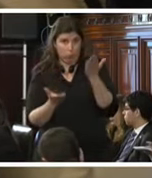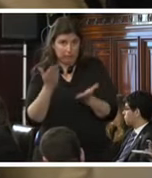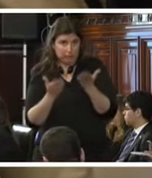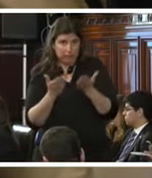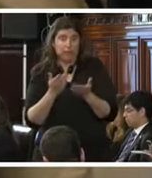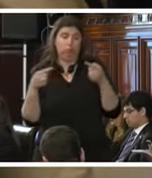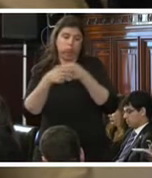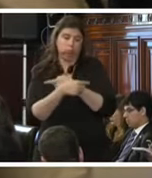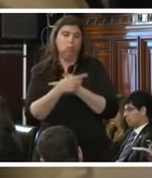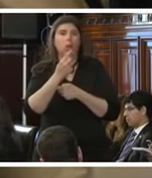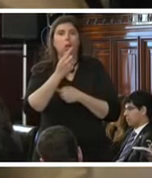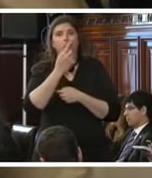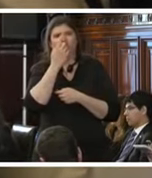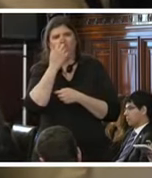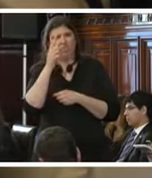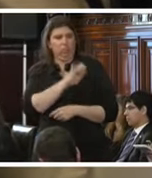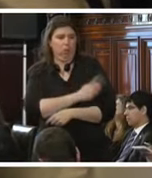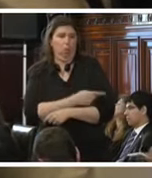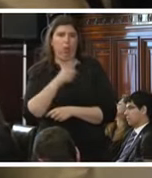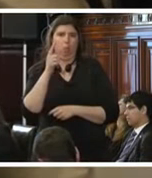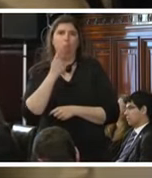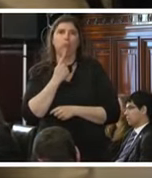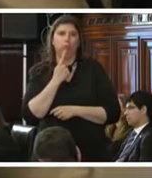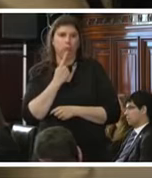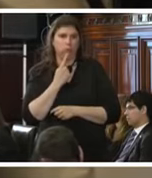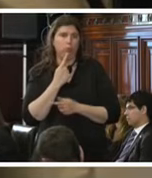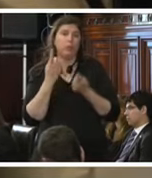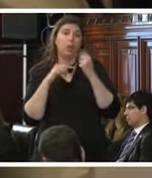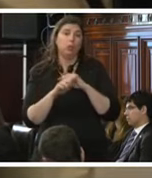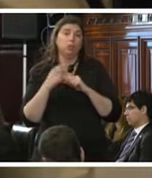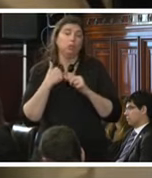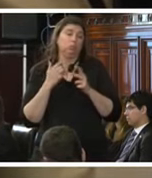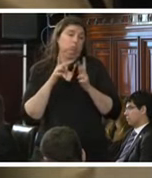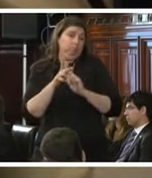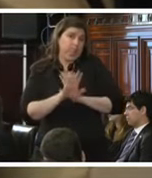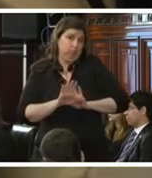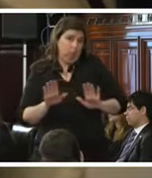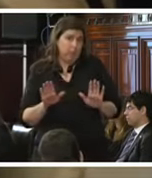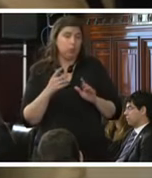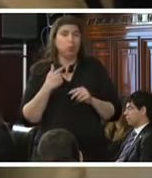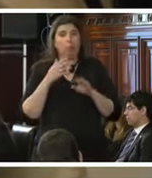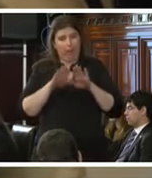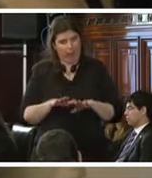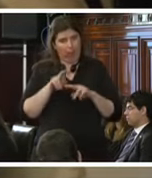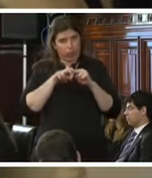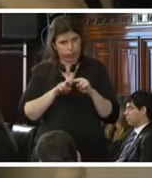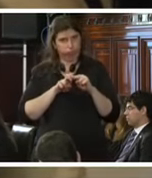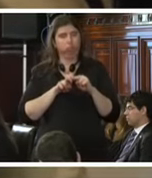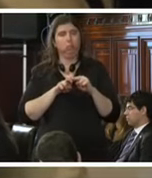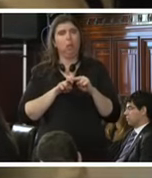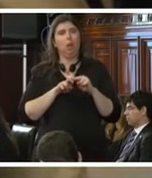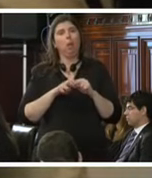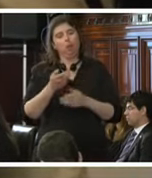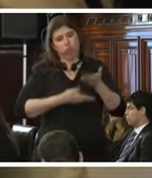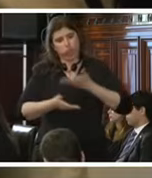contravinieron los intereses del poder político. Así es que, teniendo más cosas que decir, me quedo de todos modos aquí para permitir, digamos, la interacción con el